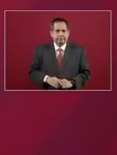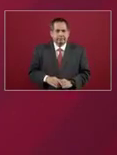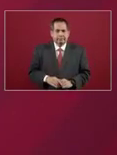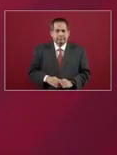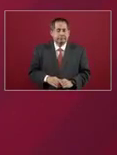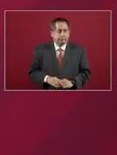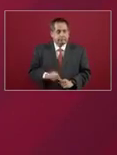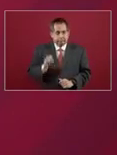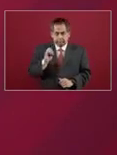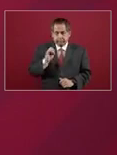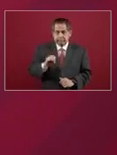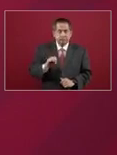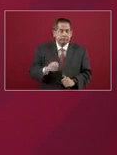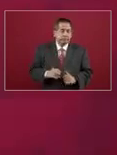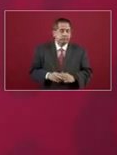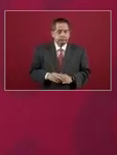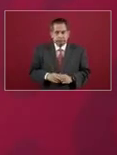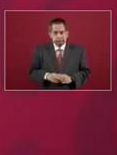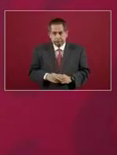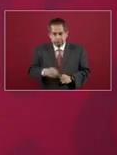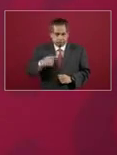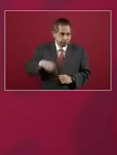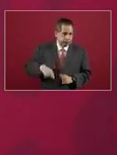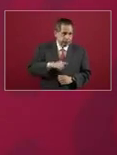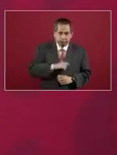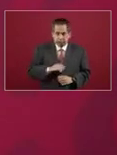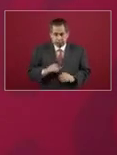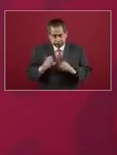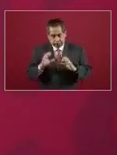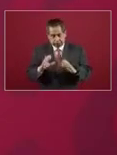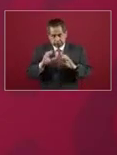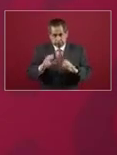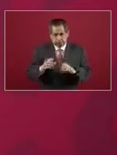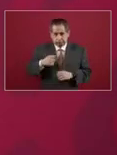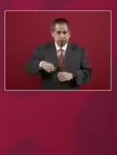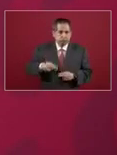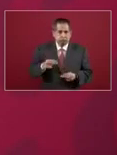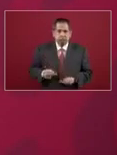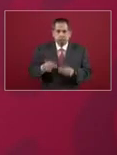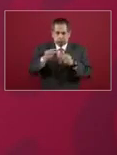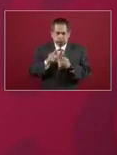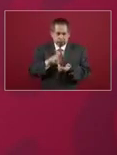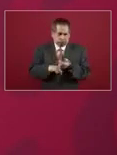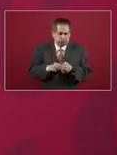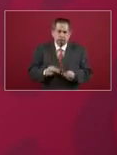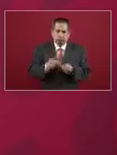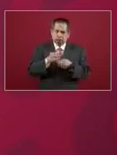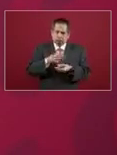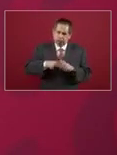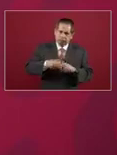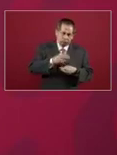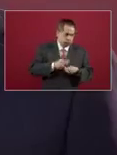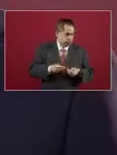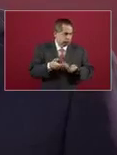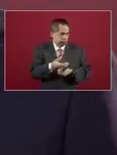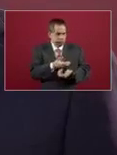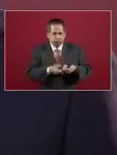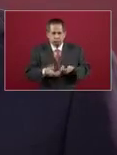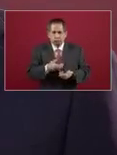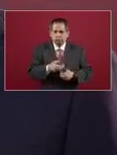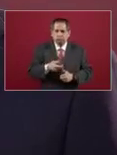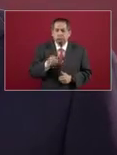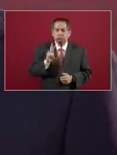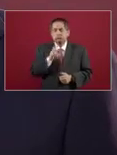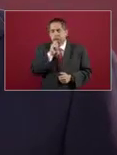Sí vamos a cuidar nuestro mercado interno, pero